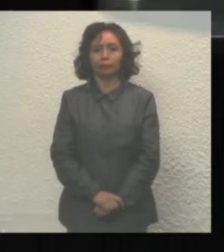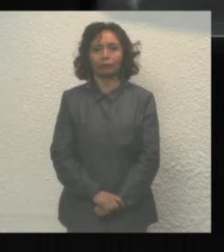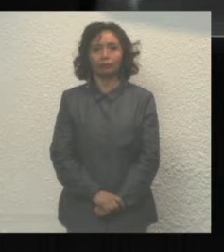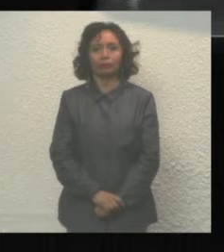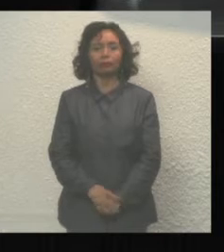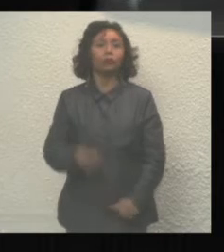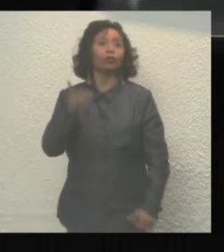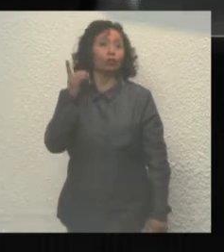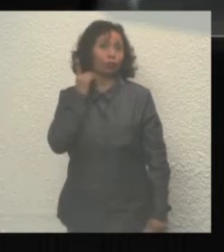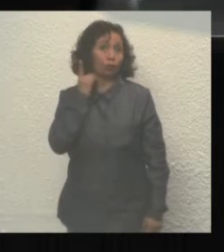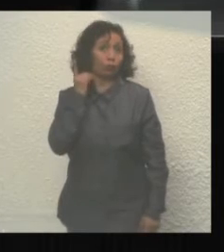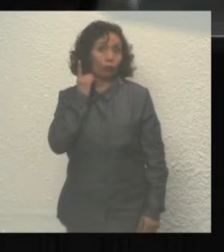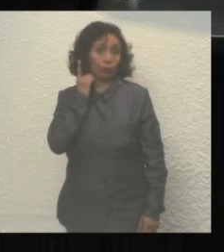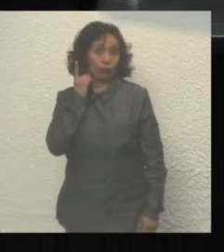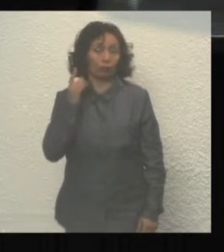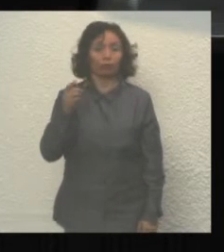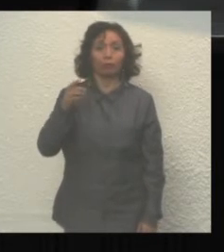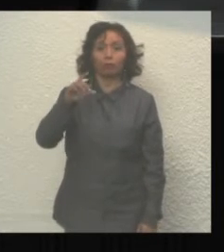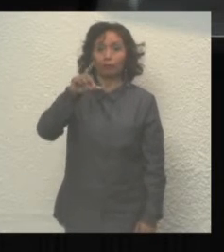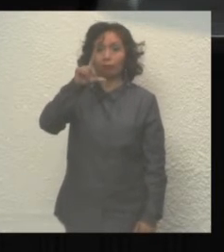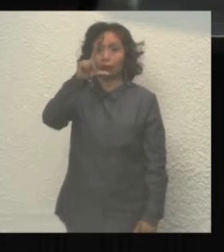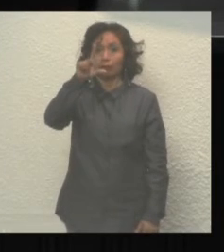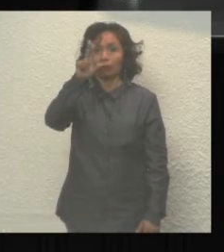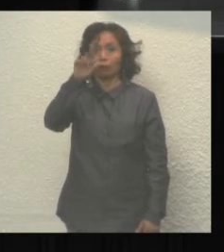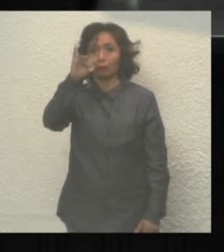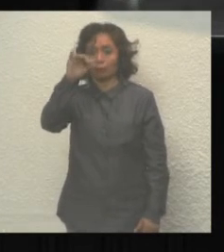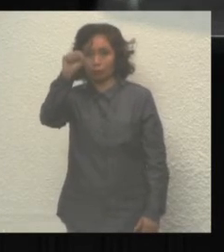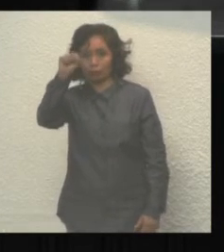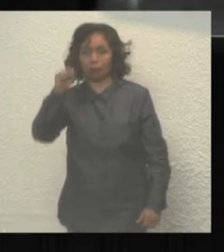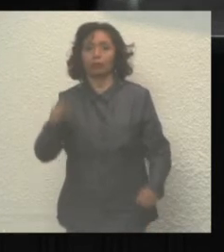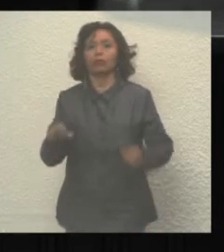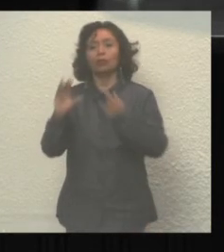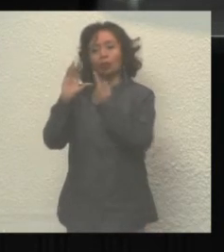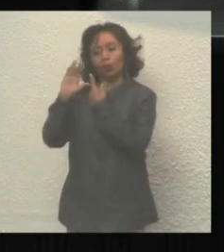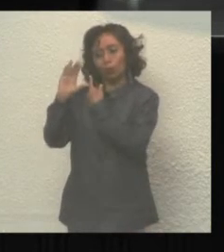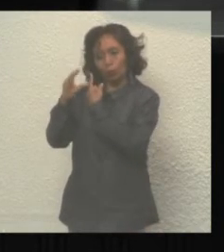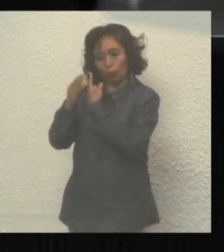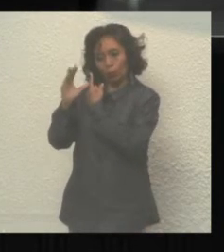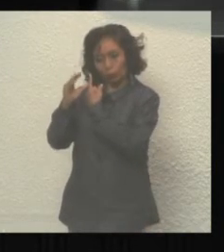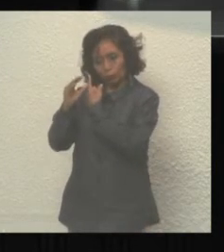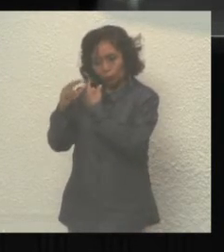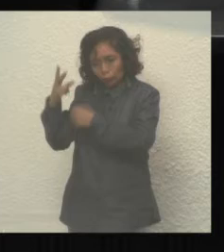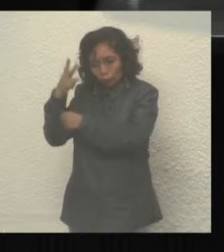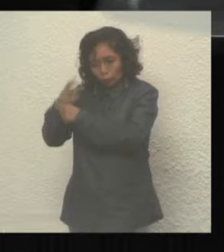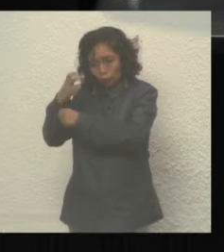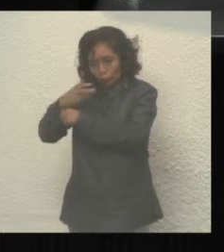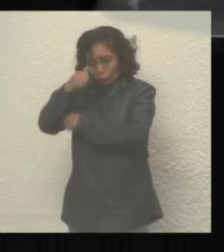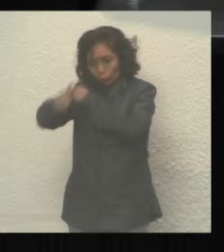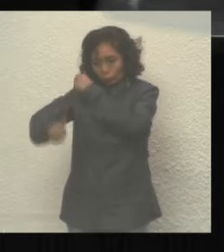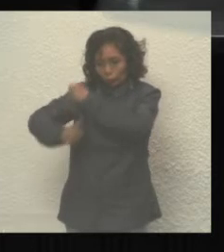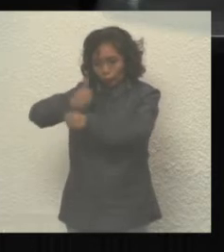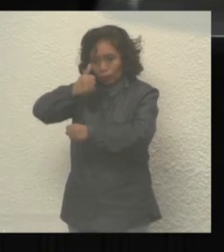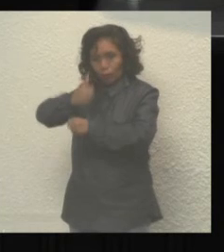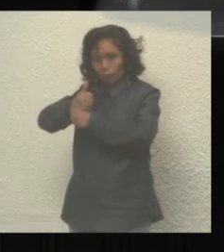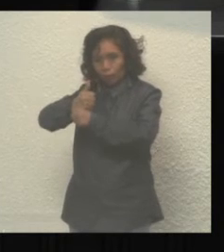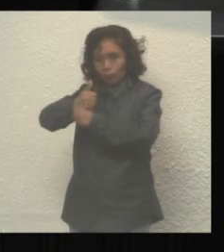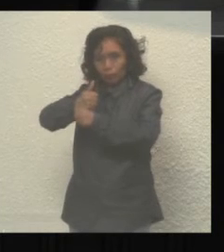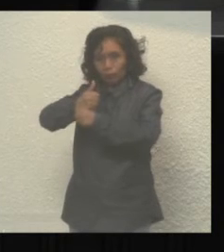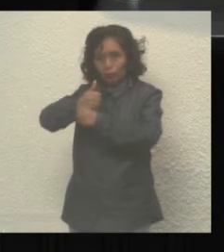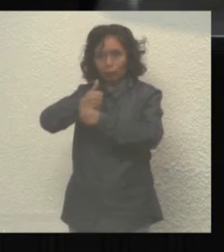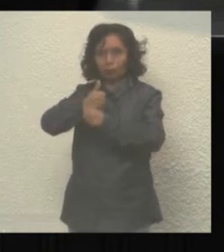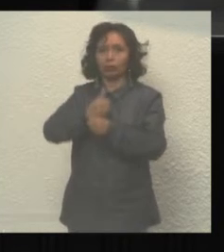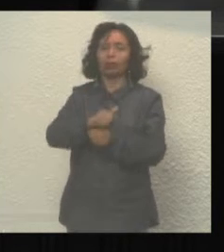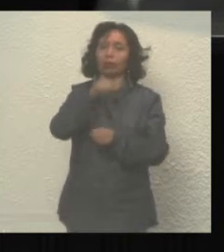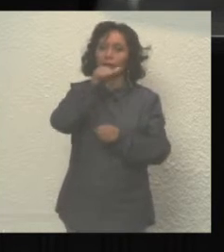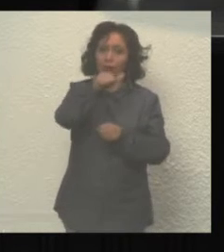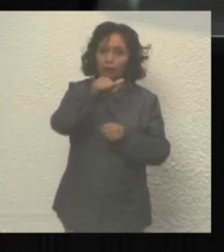Señor diputado Hernán Villatoro, presidente de la Comisión Permanente del segundo año de ejercicio constitucional de la